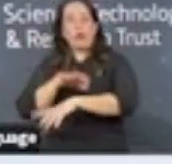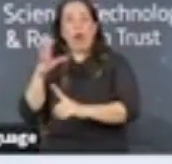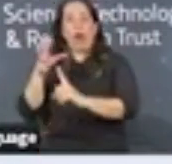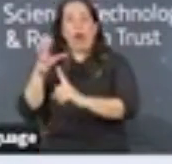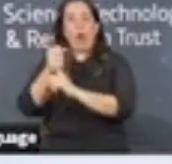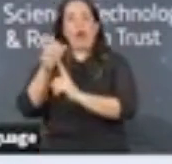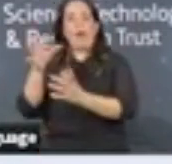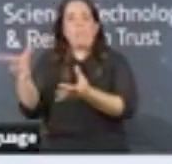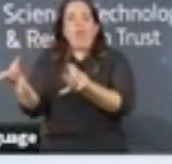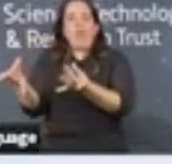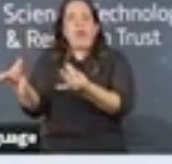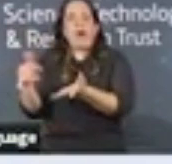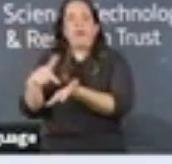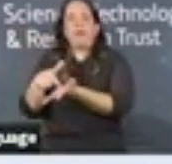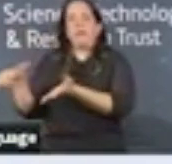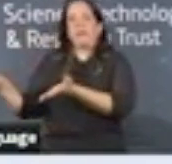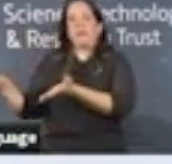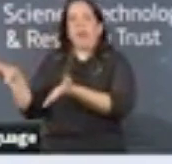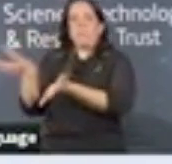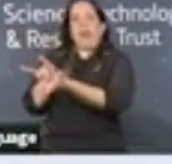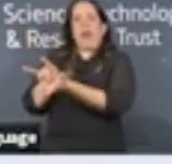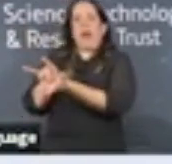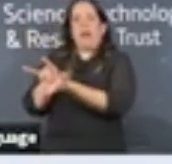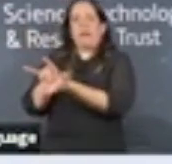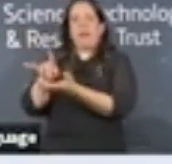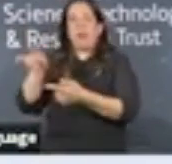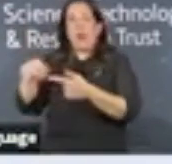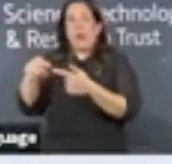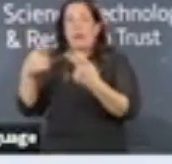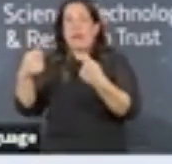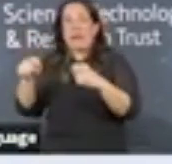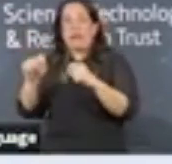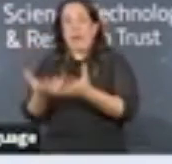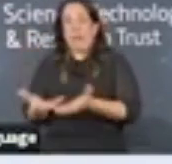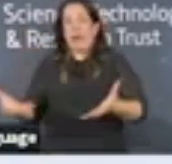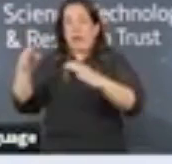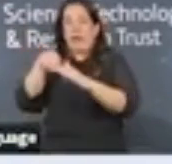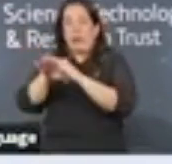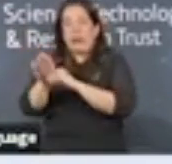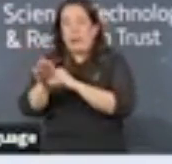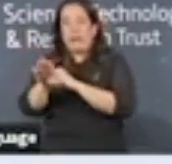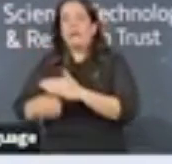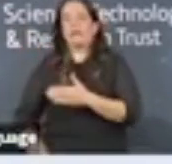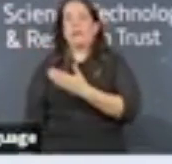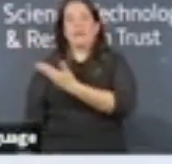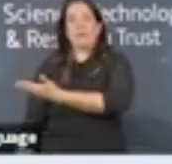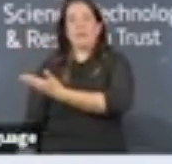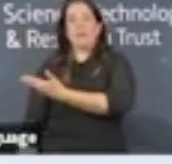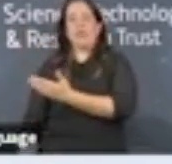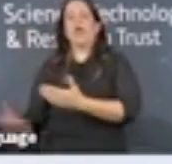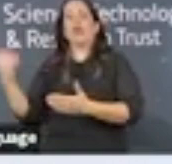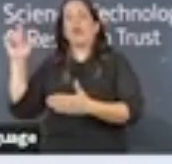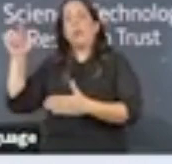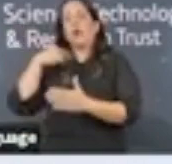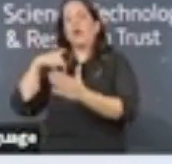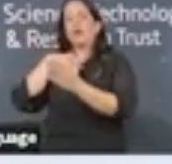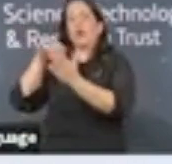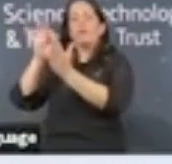pega cuando intentan entrar al recipiente y los contamos y los